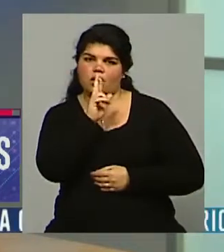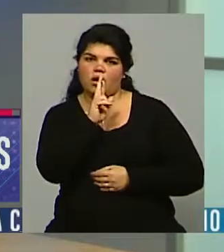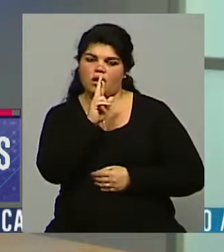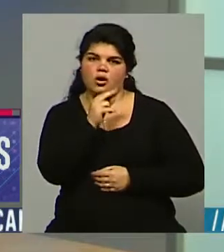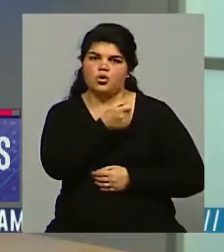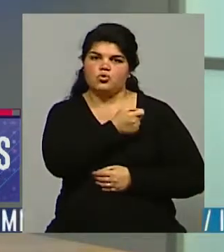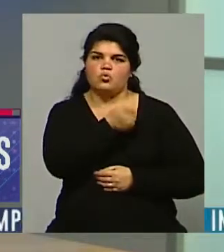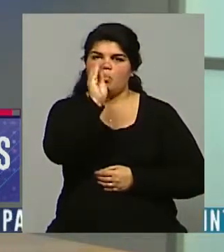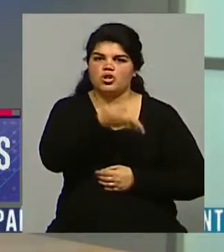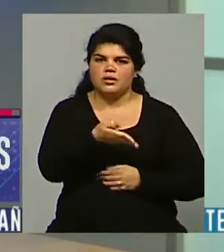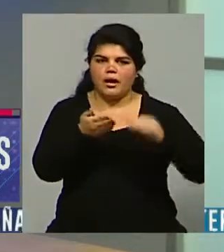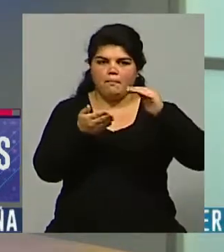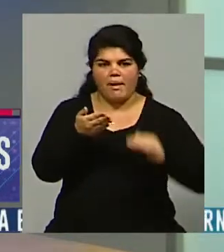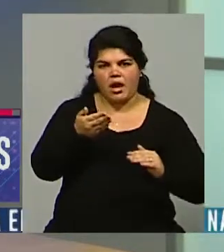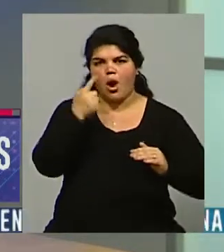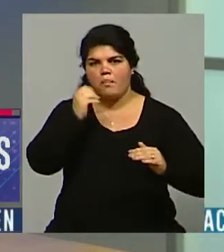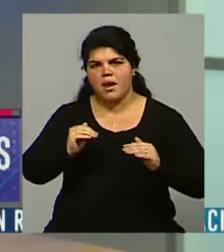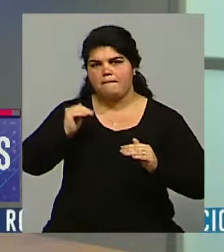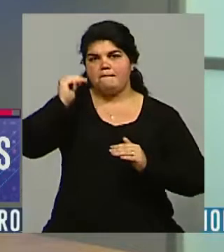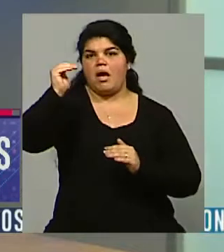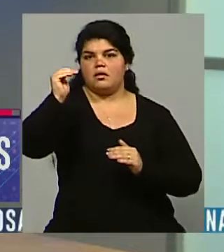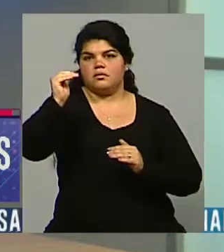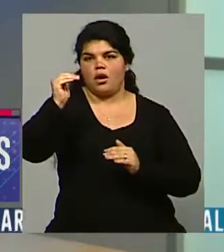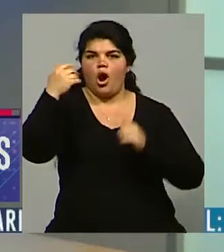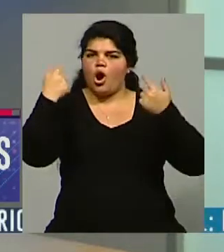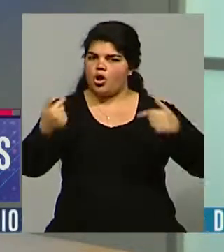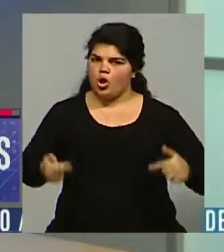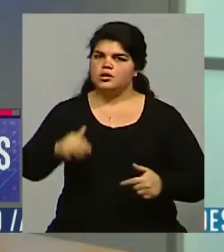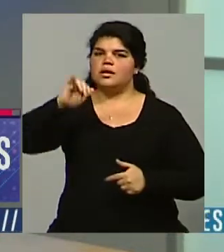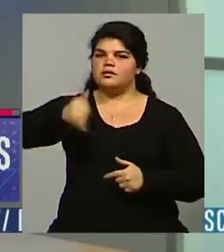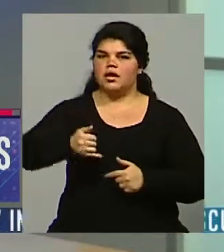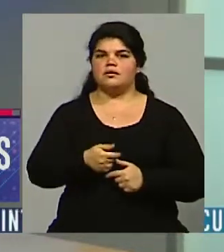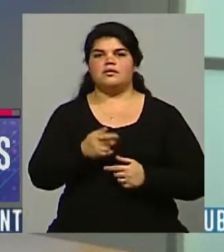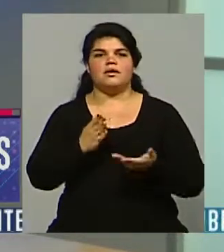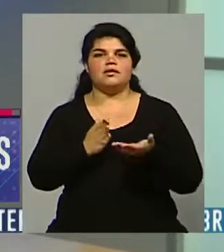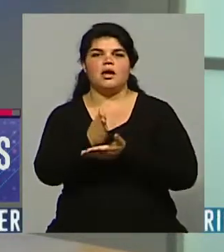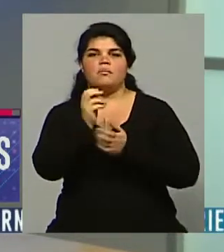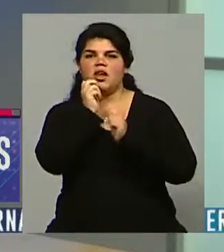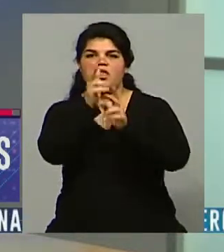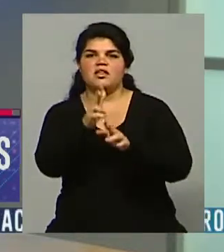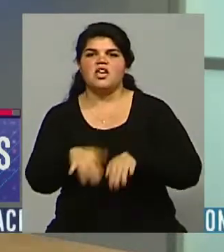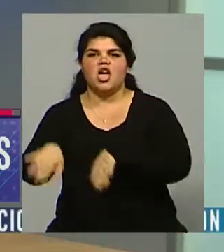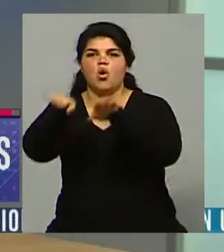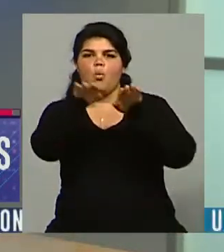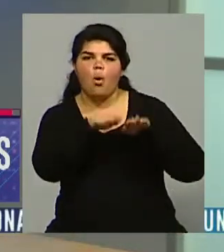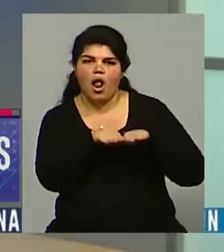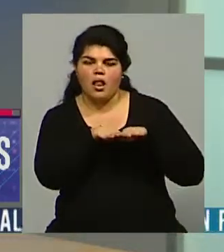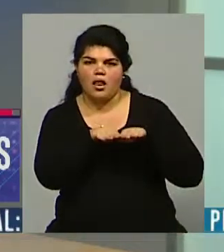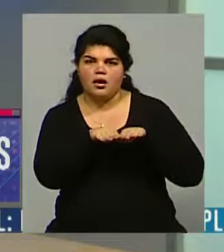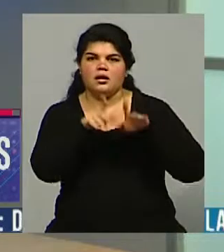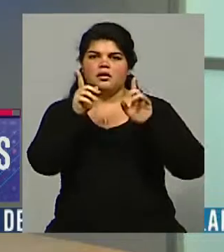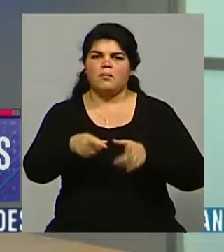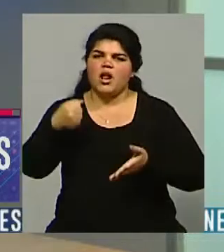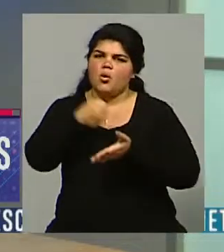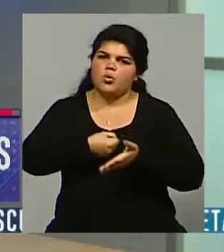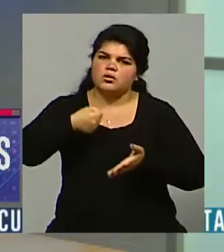inferior, hay que decir que avanzamos en otras cosas, que venimos hablando de igualdad, hay luchas que se vienen dando desde hace mucho tiempo,